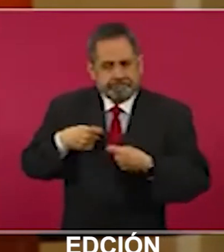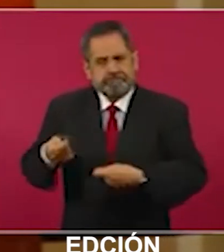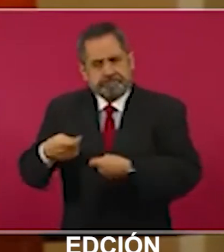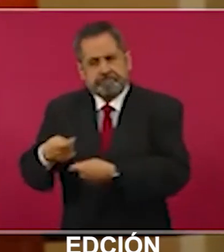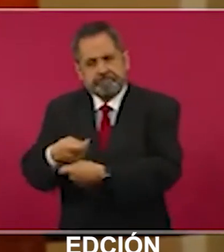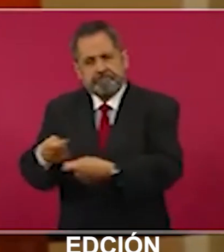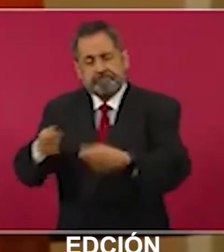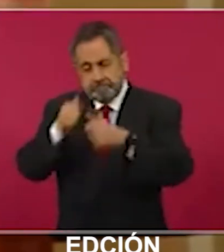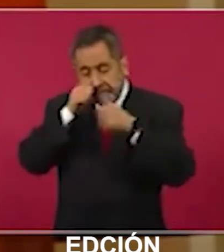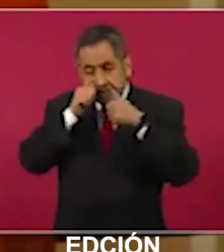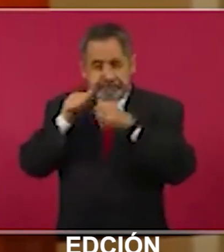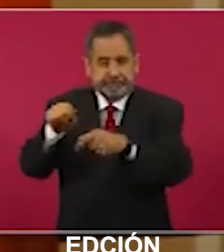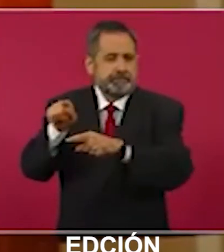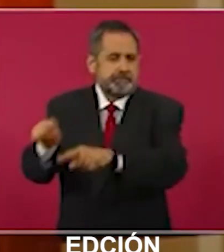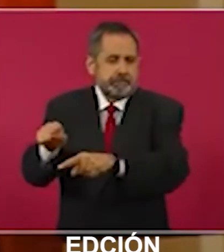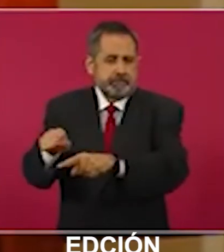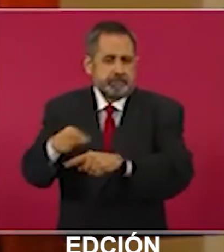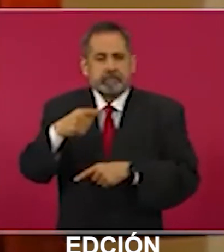La pensión